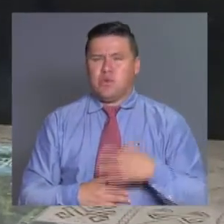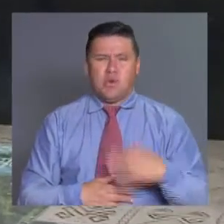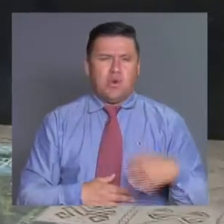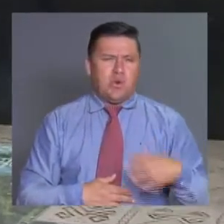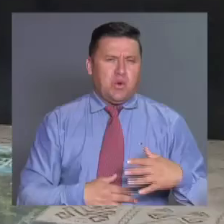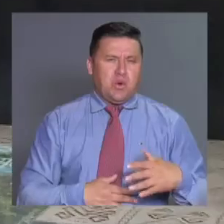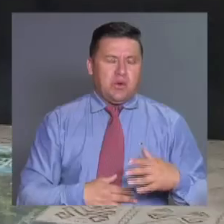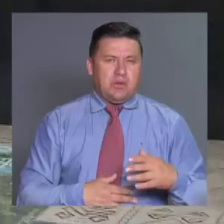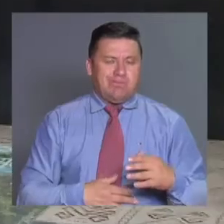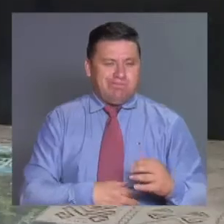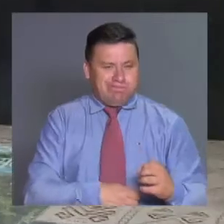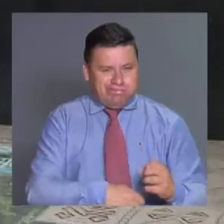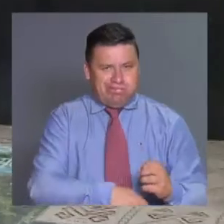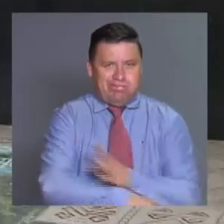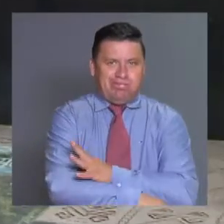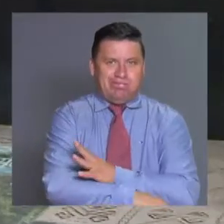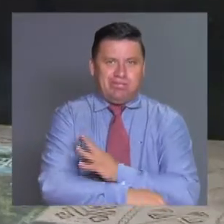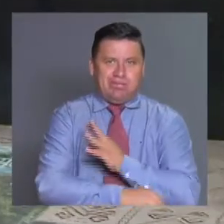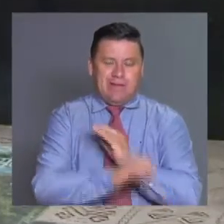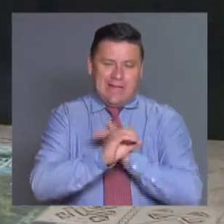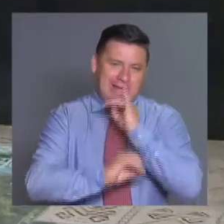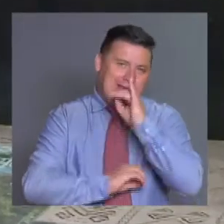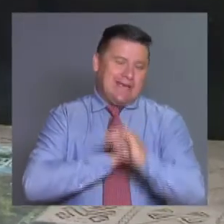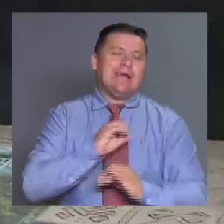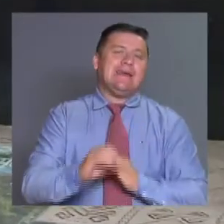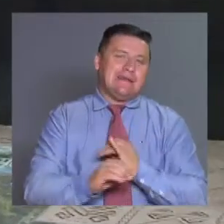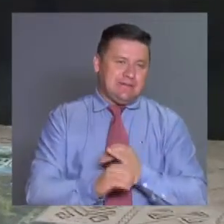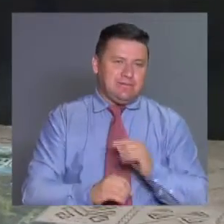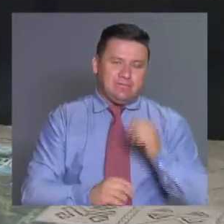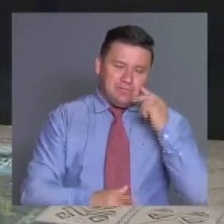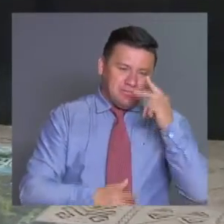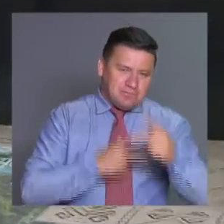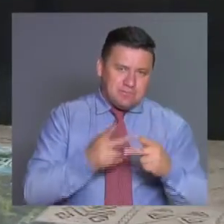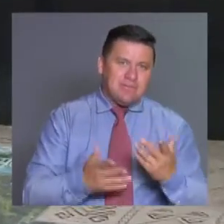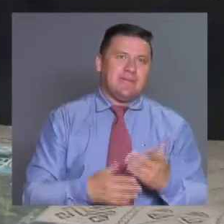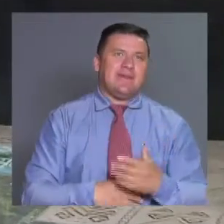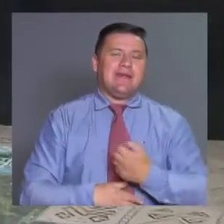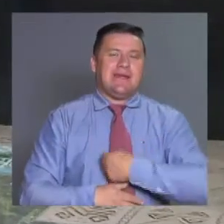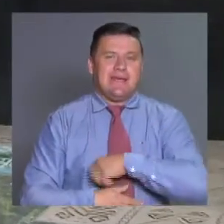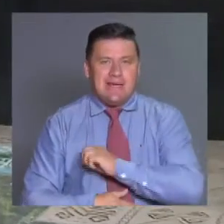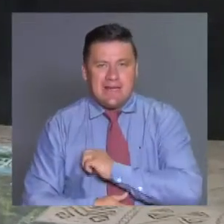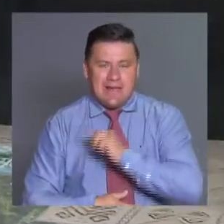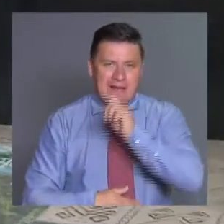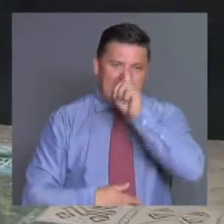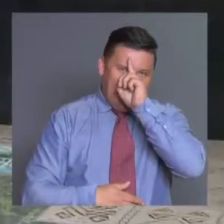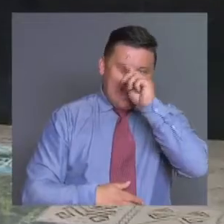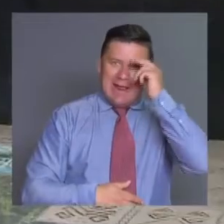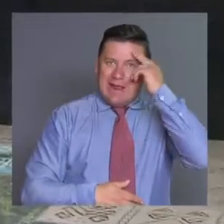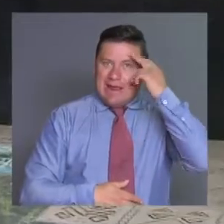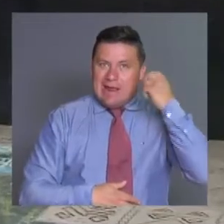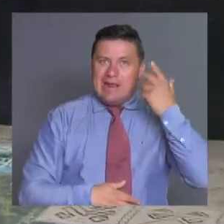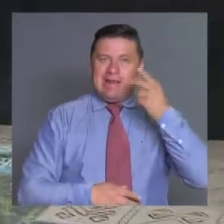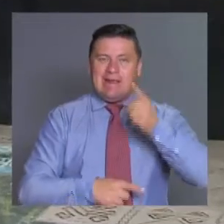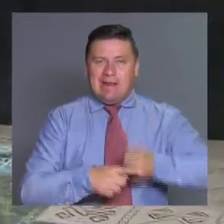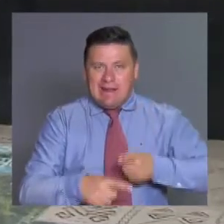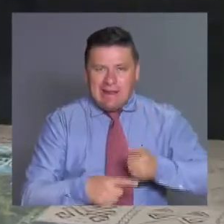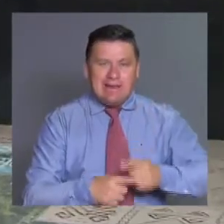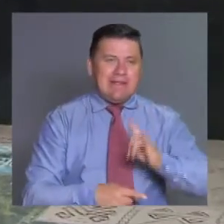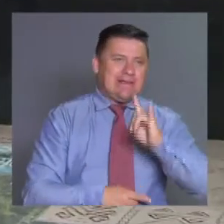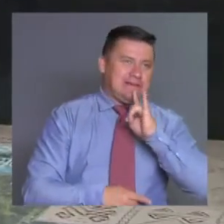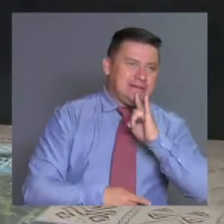viene visibilizando a nivel internacional vienen turistas de españa de alemania inglaterra de eeuu